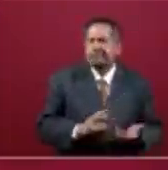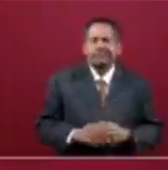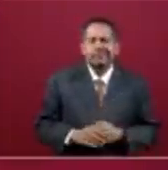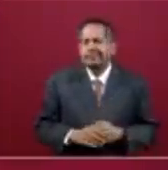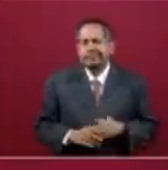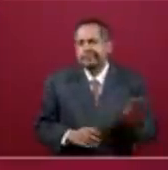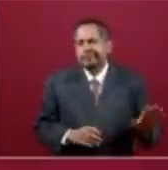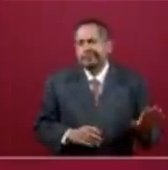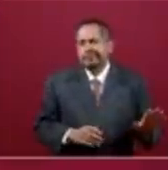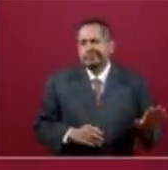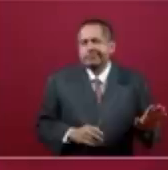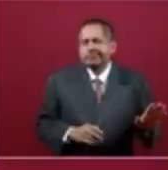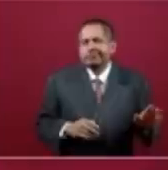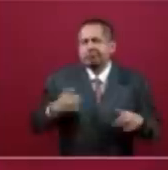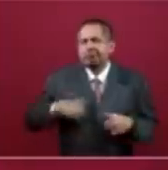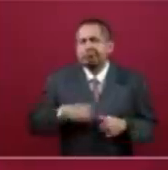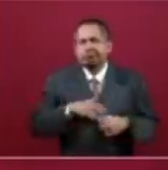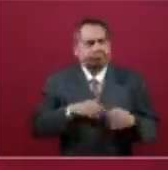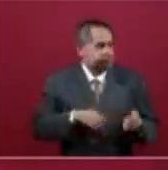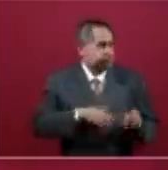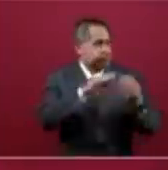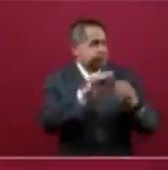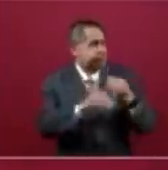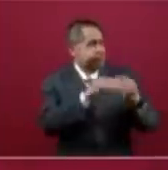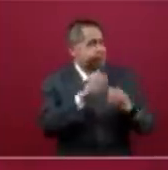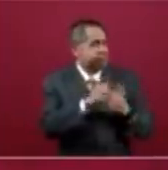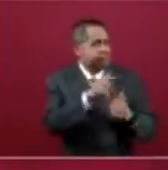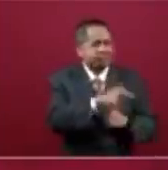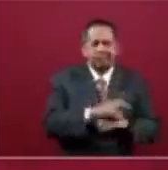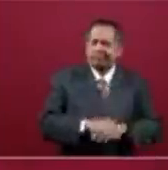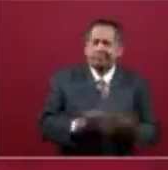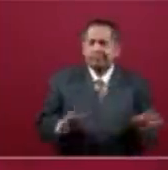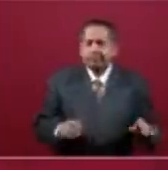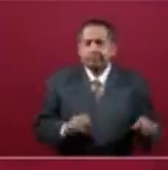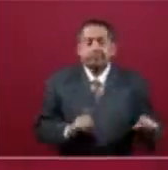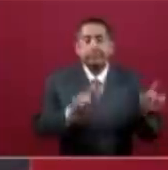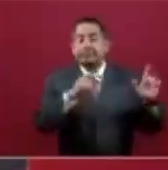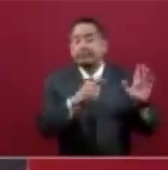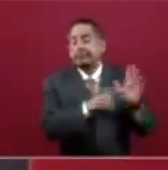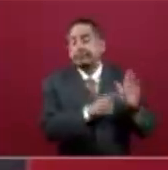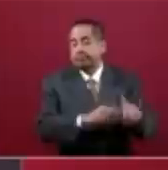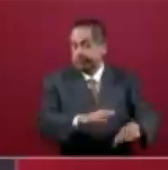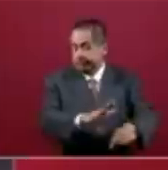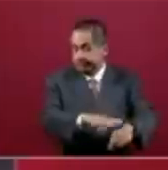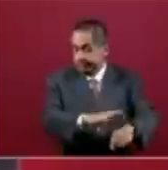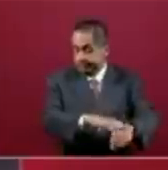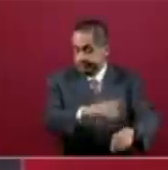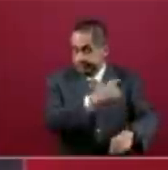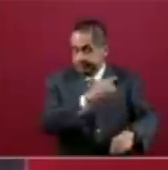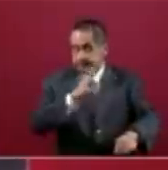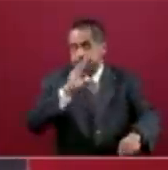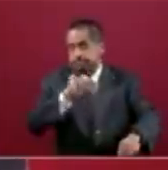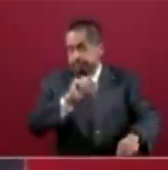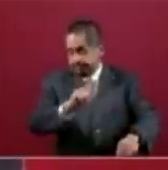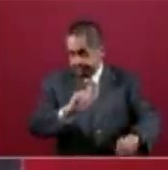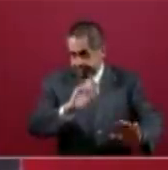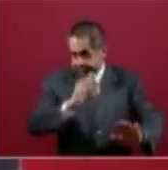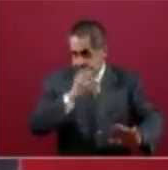Nosotros no nos vamos a pelear con nadie. Es nada más decir, esto estaba mal.